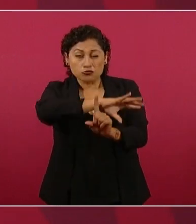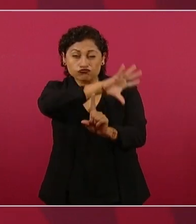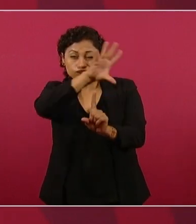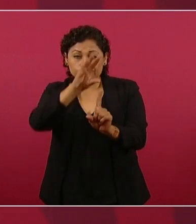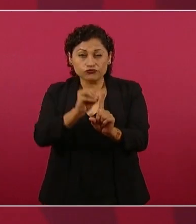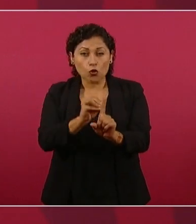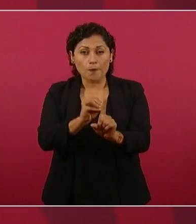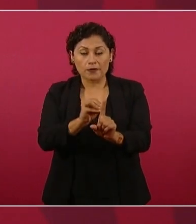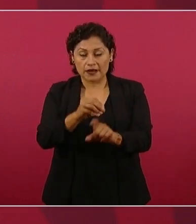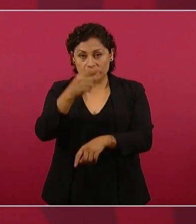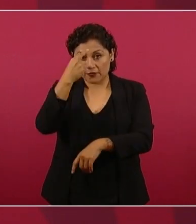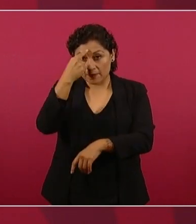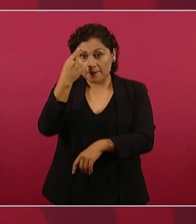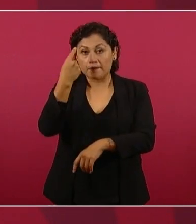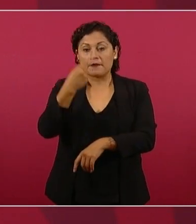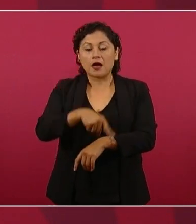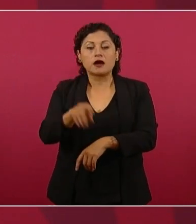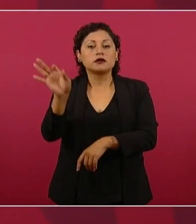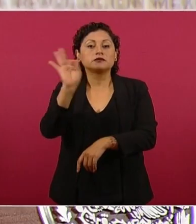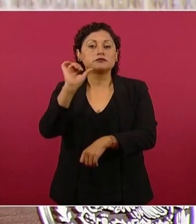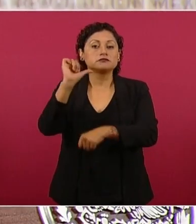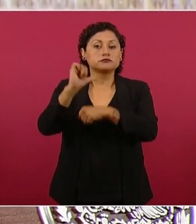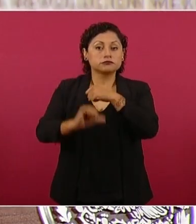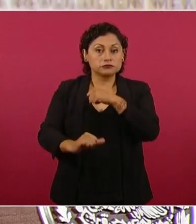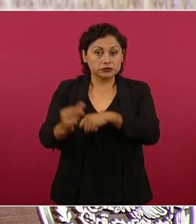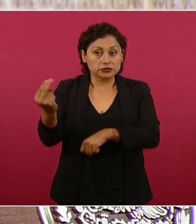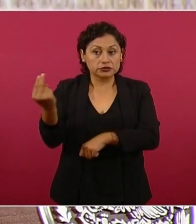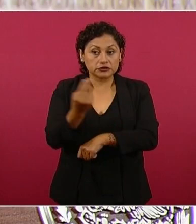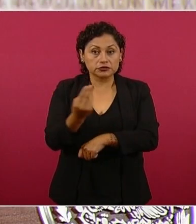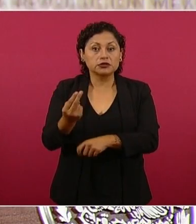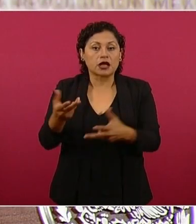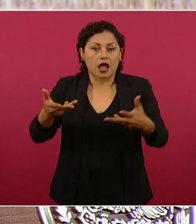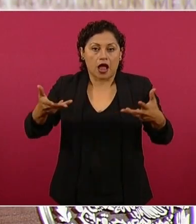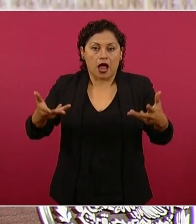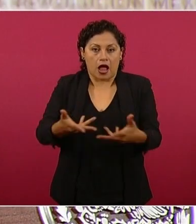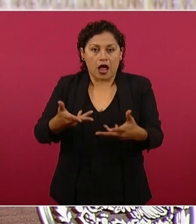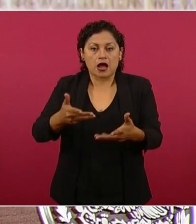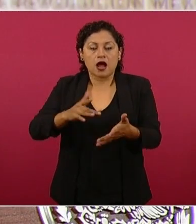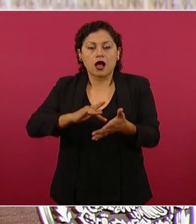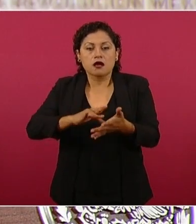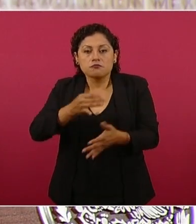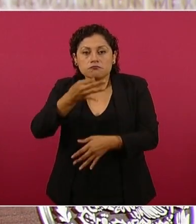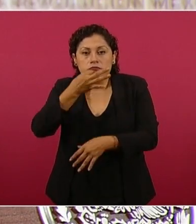una intervención quirúrgica si es necesaria, se entreguen todos los medicamentos